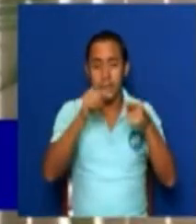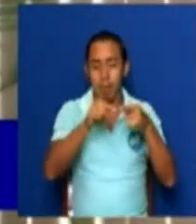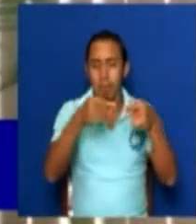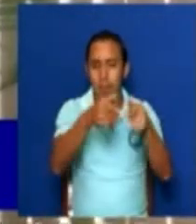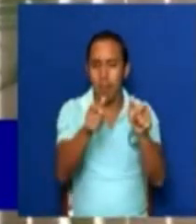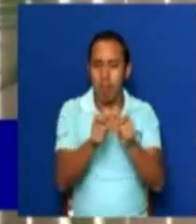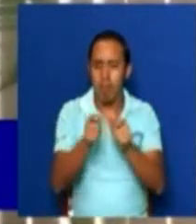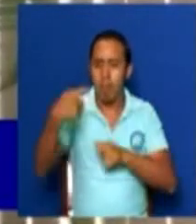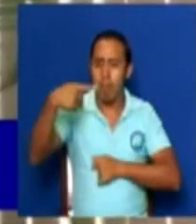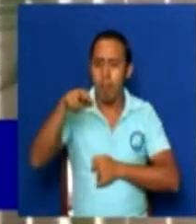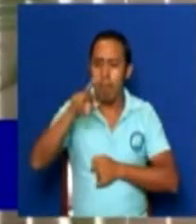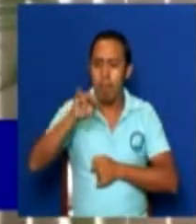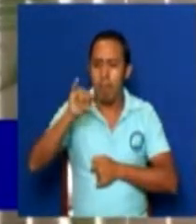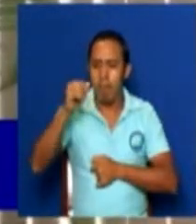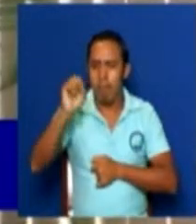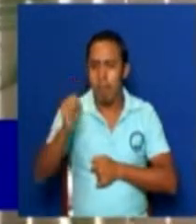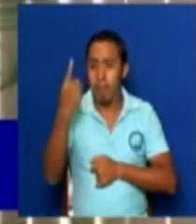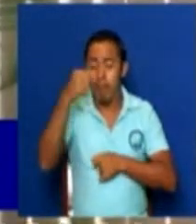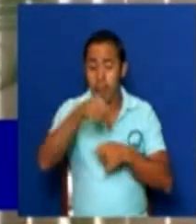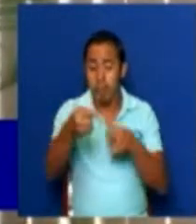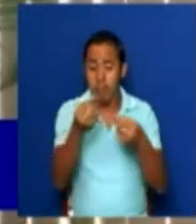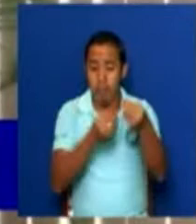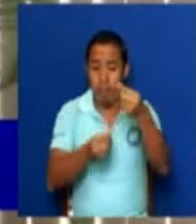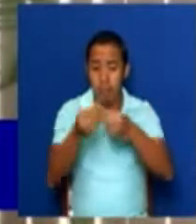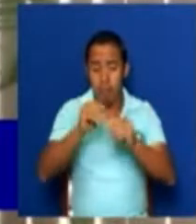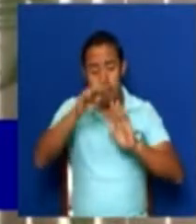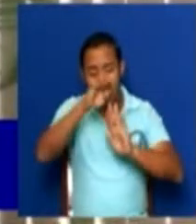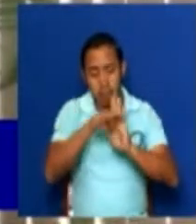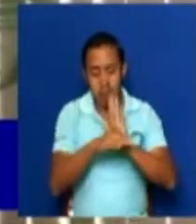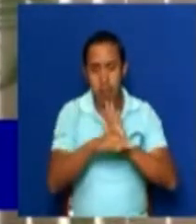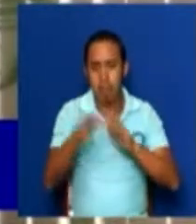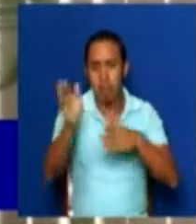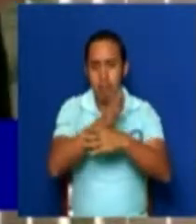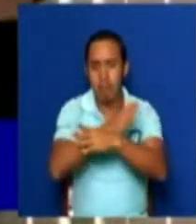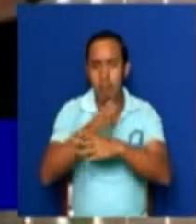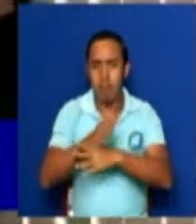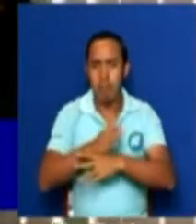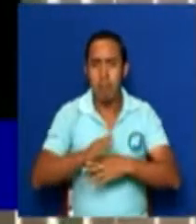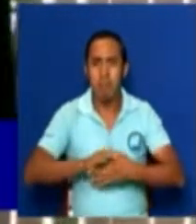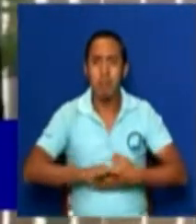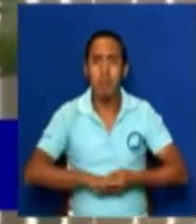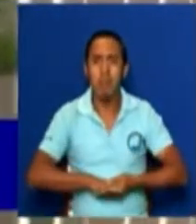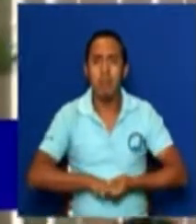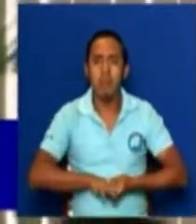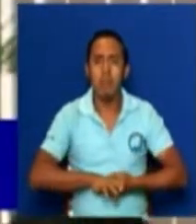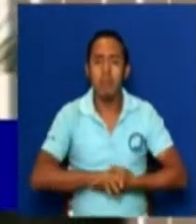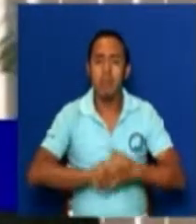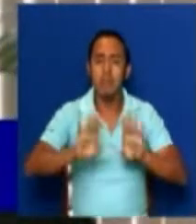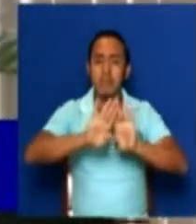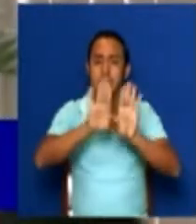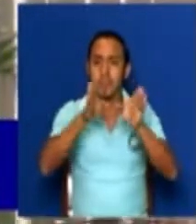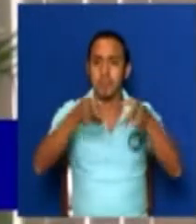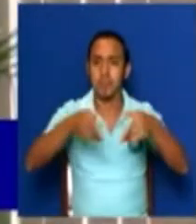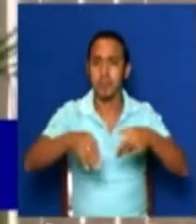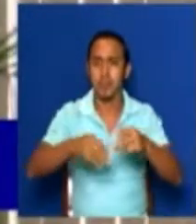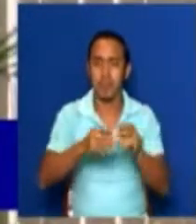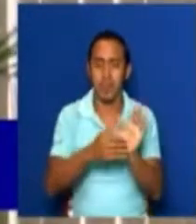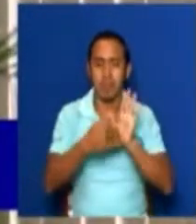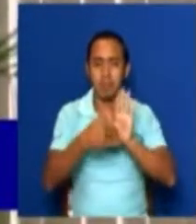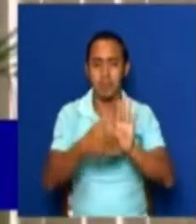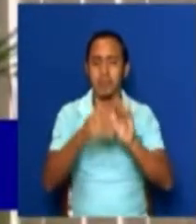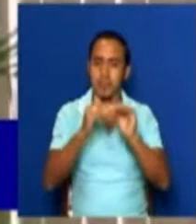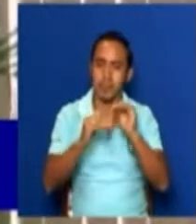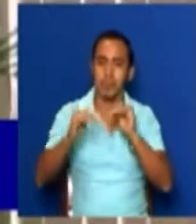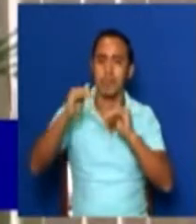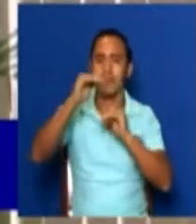de la economía, y bajos niveles de productividad y diversificación. Las mujeres presentan mayores niveles